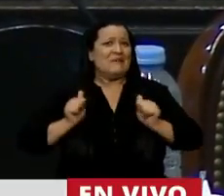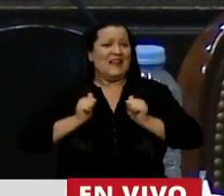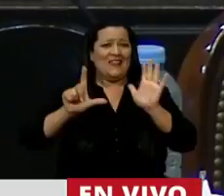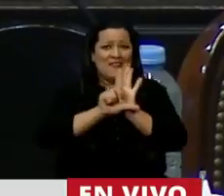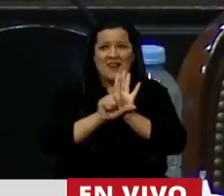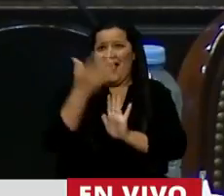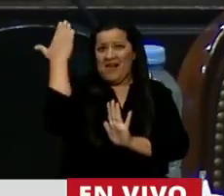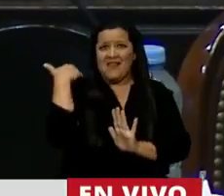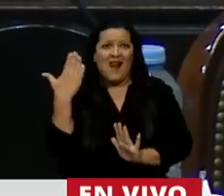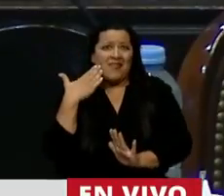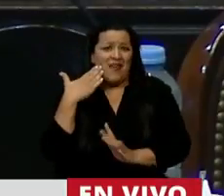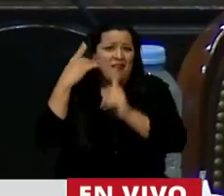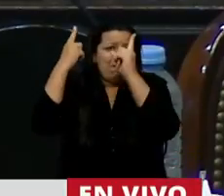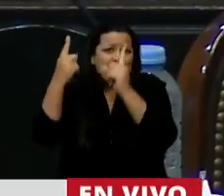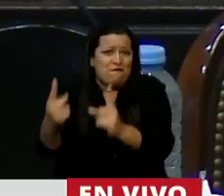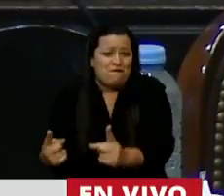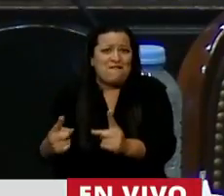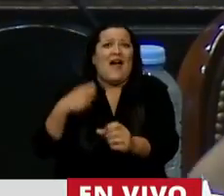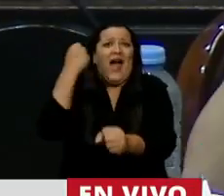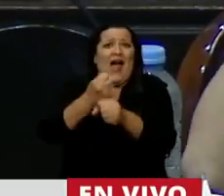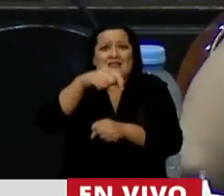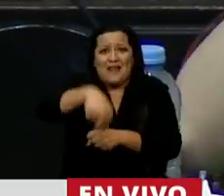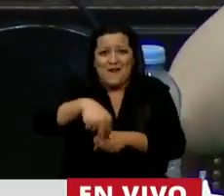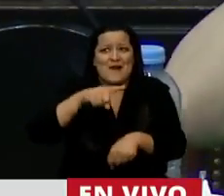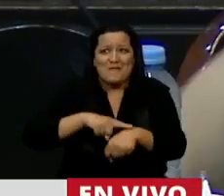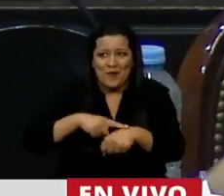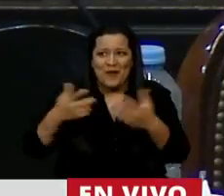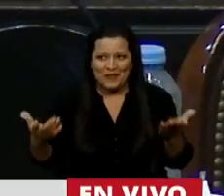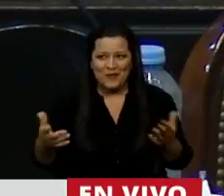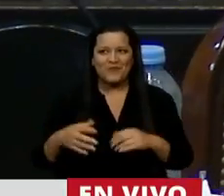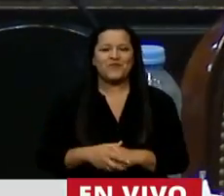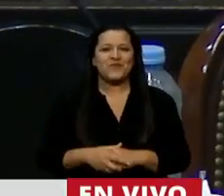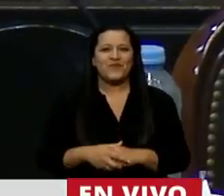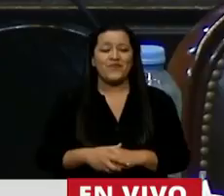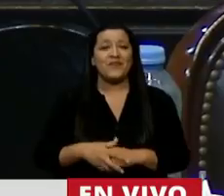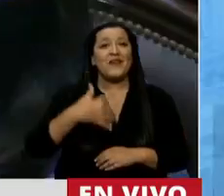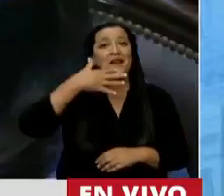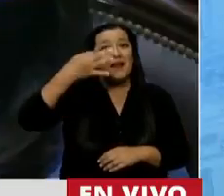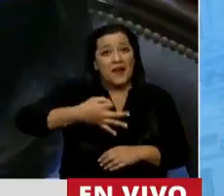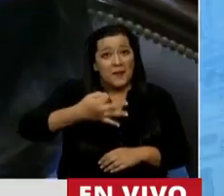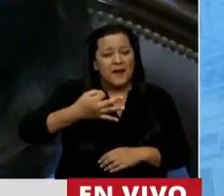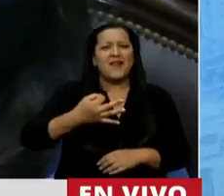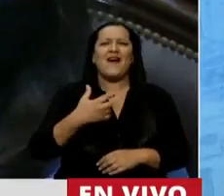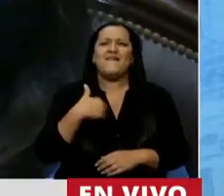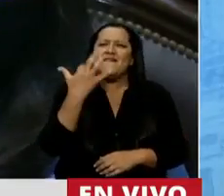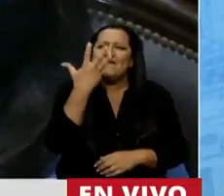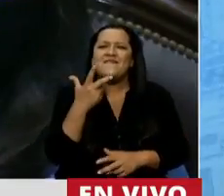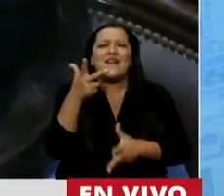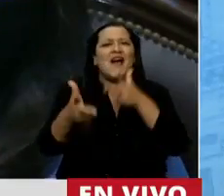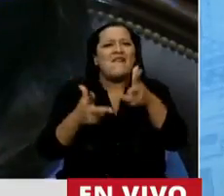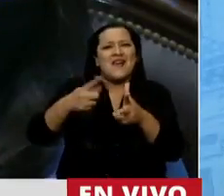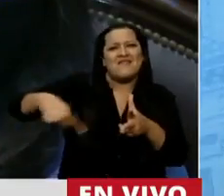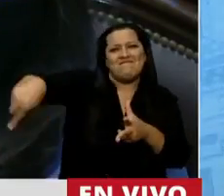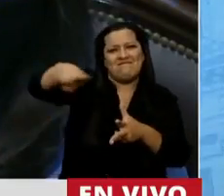desde ayer a la tarde esperando que llegara este momento. La verdad que a mí me gustaría hablarle a